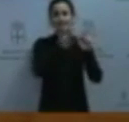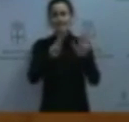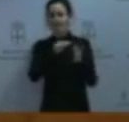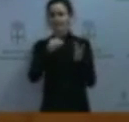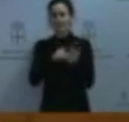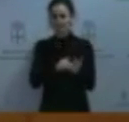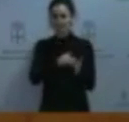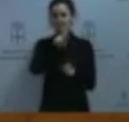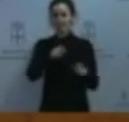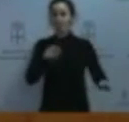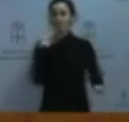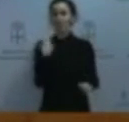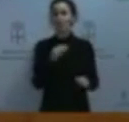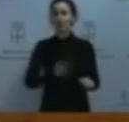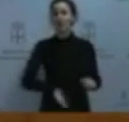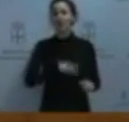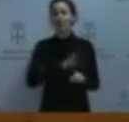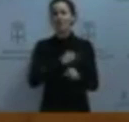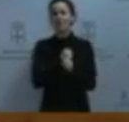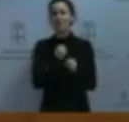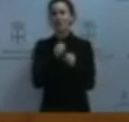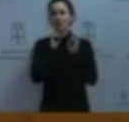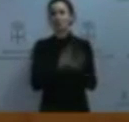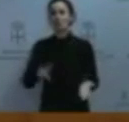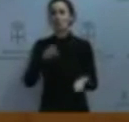en edad de trabajar entre los años